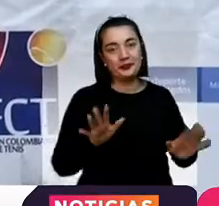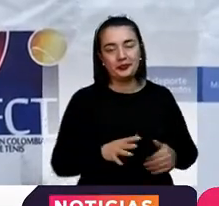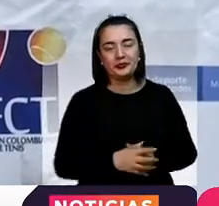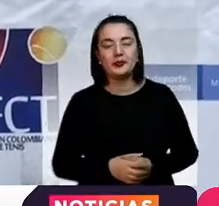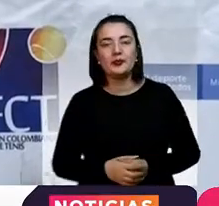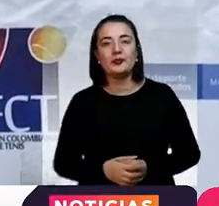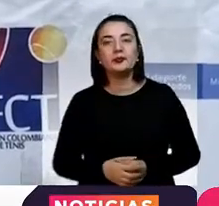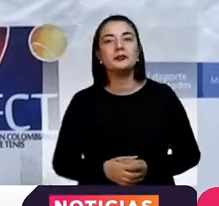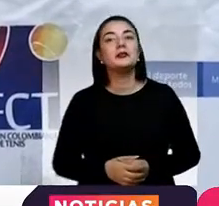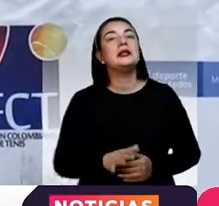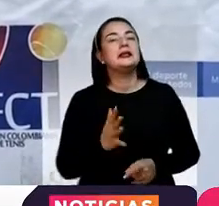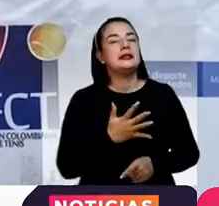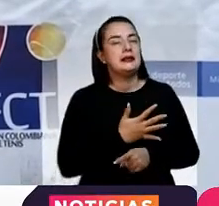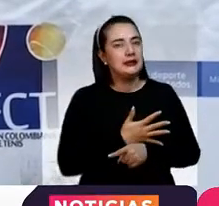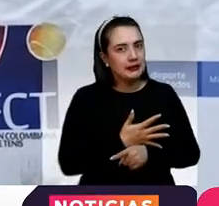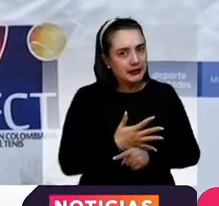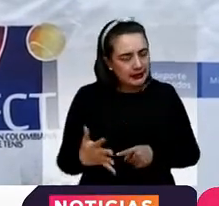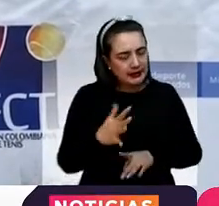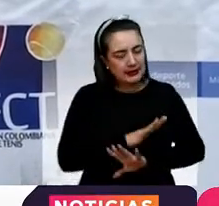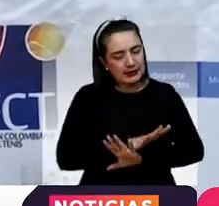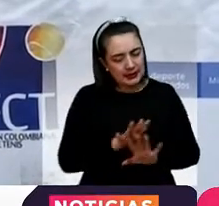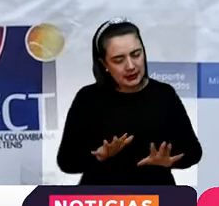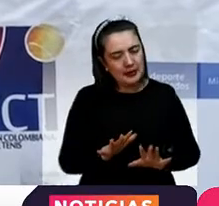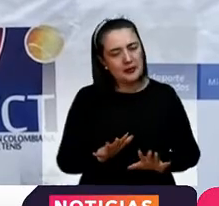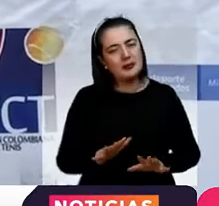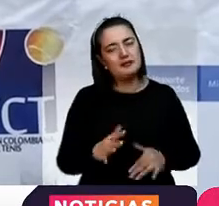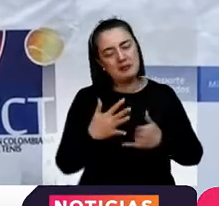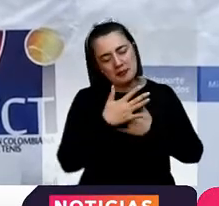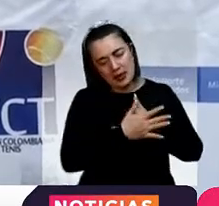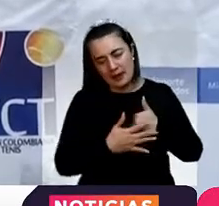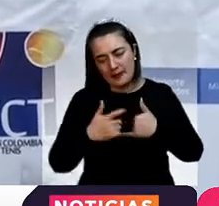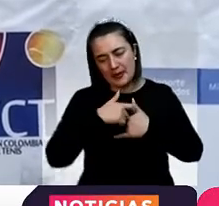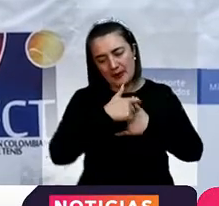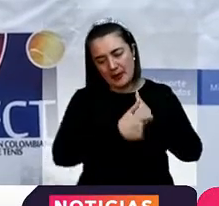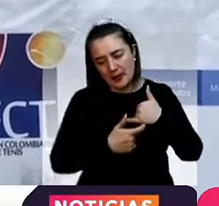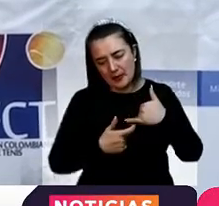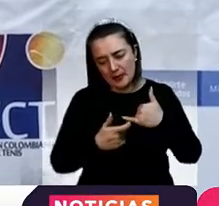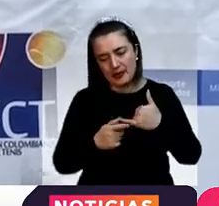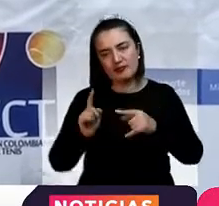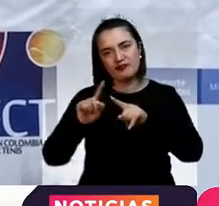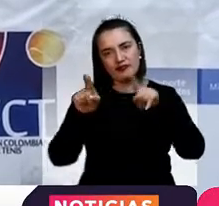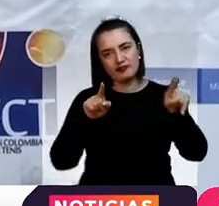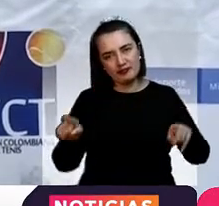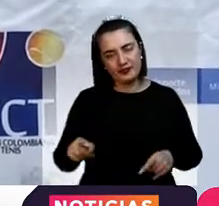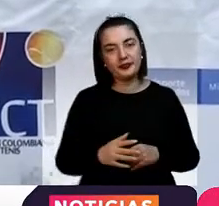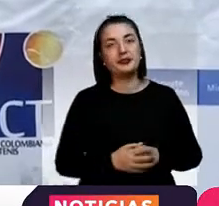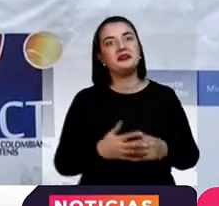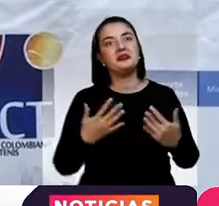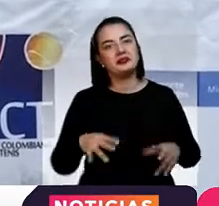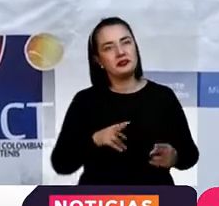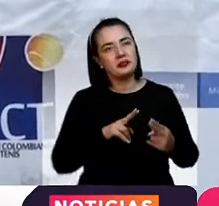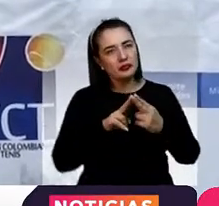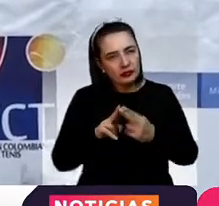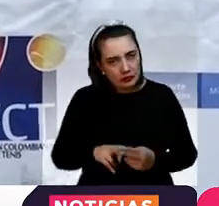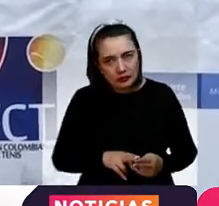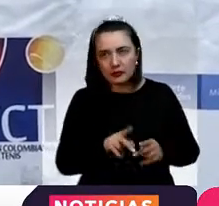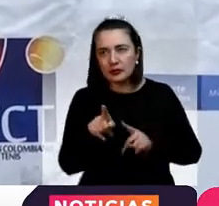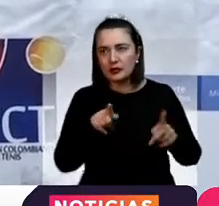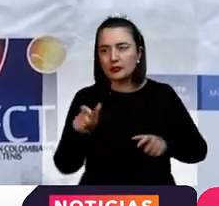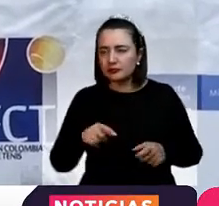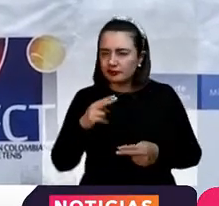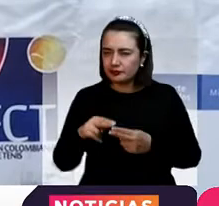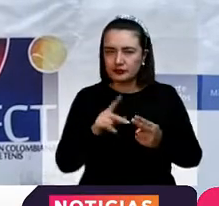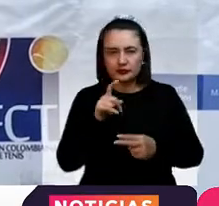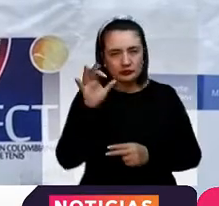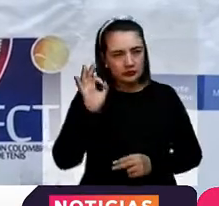de 5 semanas viajando por el país en 4 lugares diferentes, el poder conocer a todos los jugadores al 100%, la verdad que es